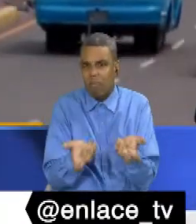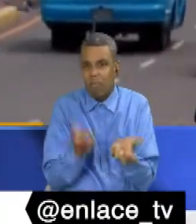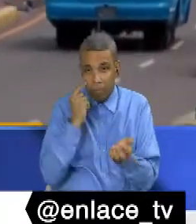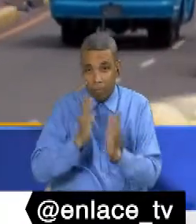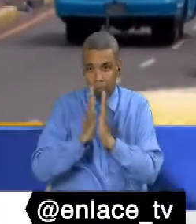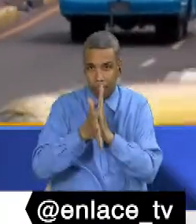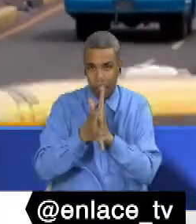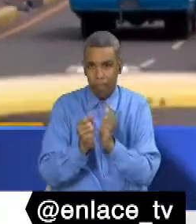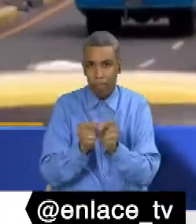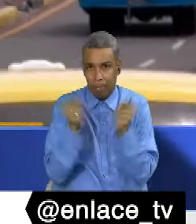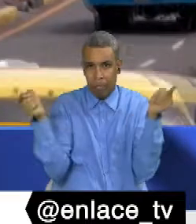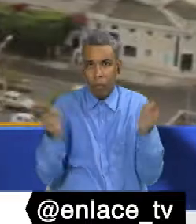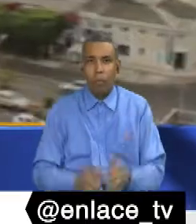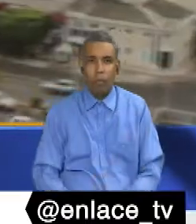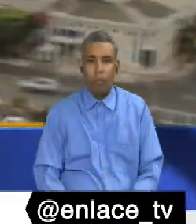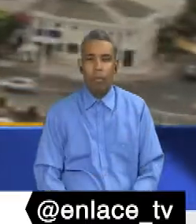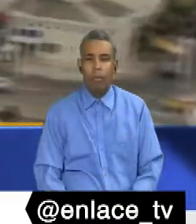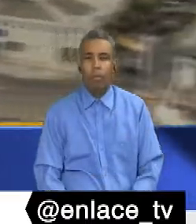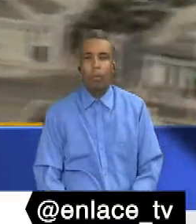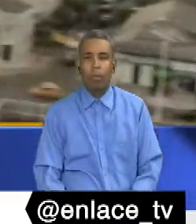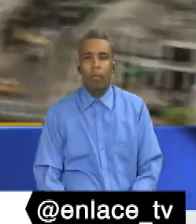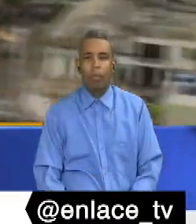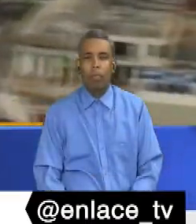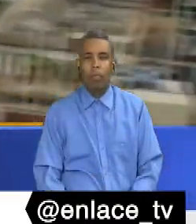más Enlace Noticias.